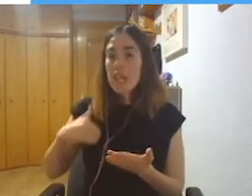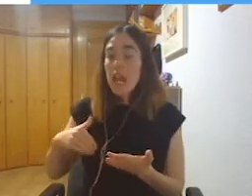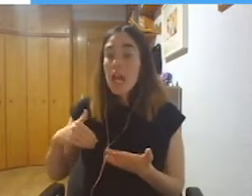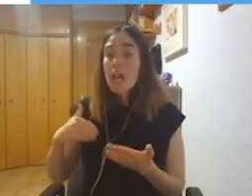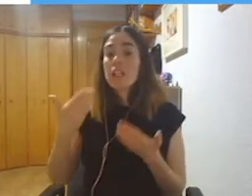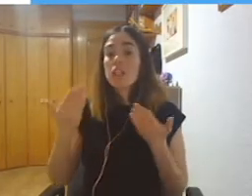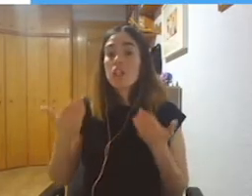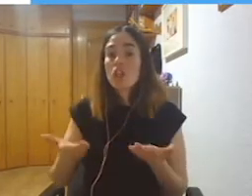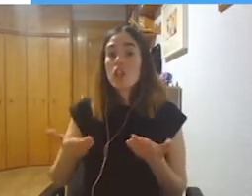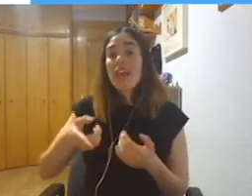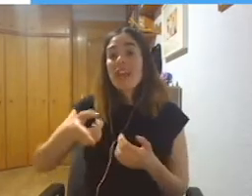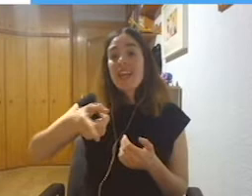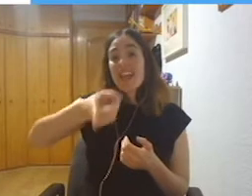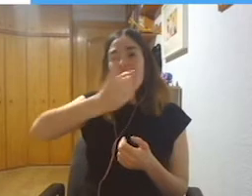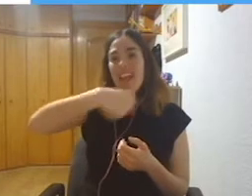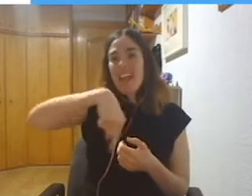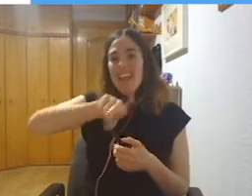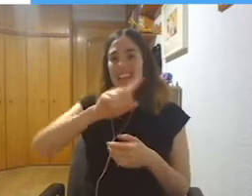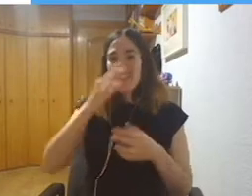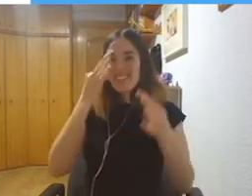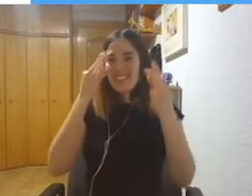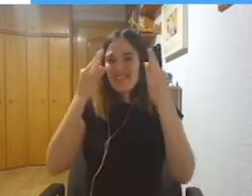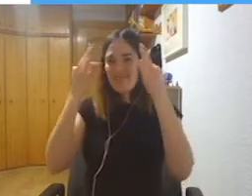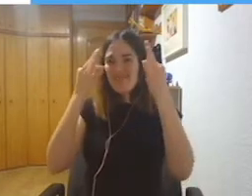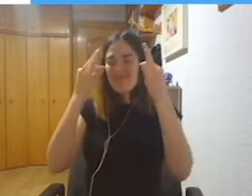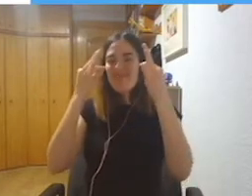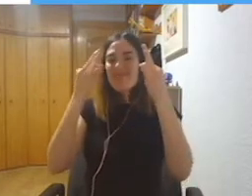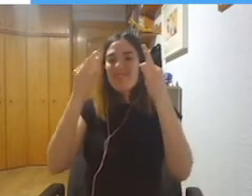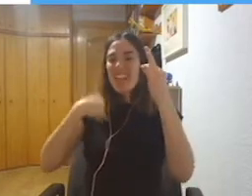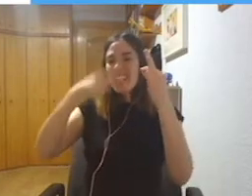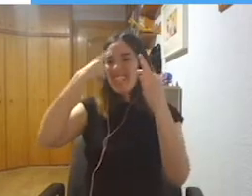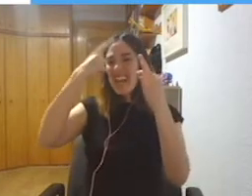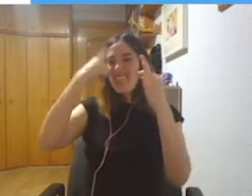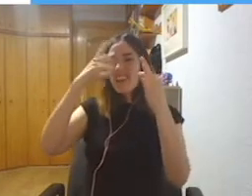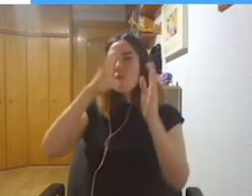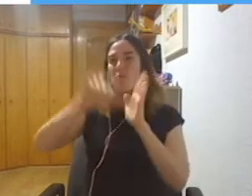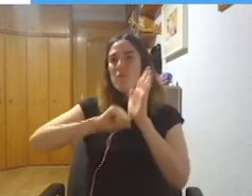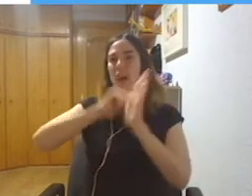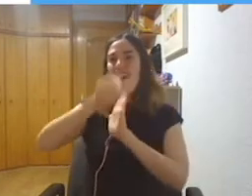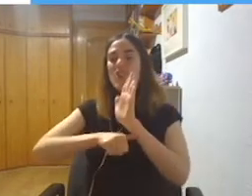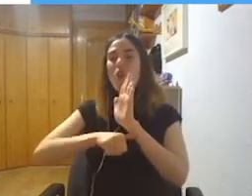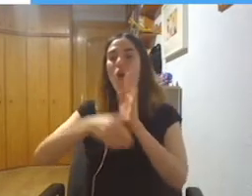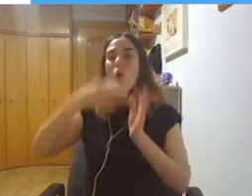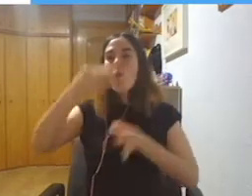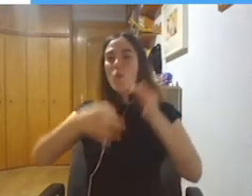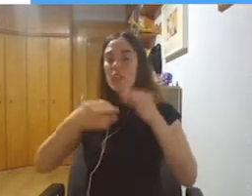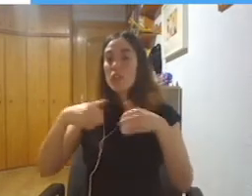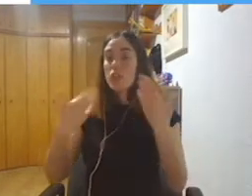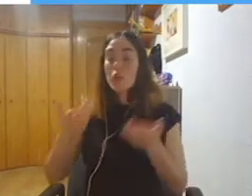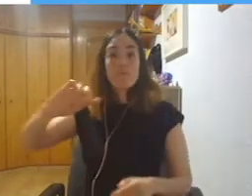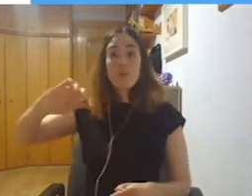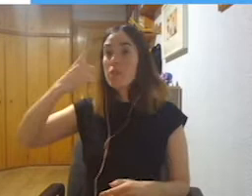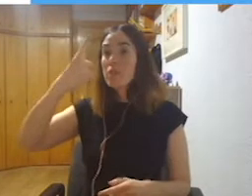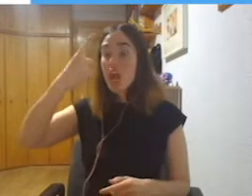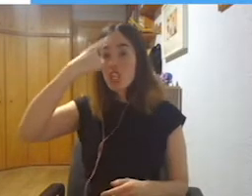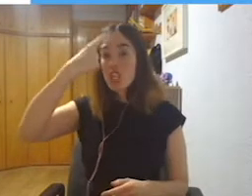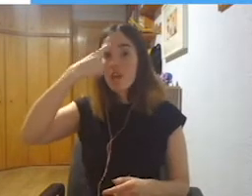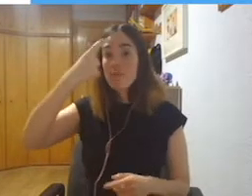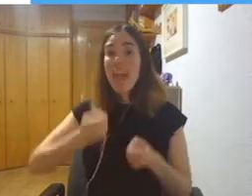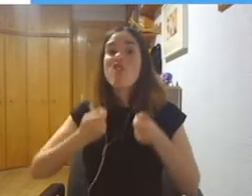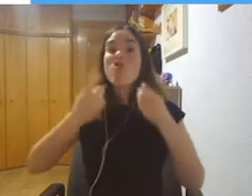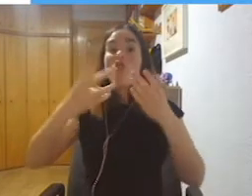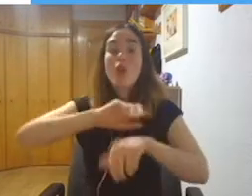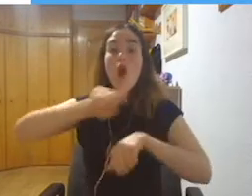hay que tener también algunas nociones respecto al marco jurídico. Y lo primero que hay que saber es que el número de